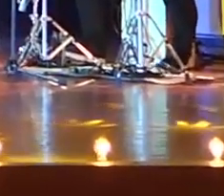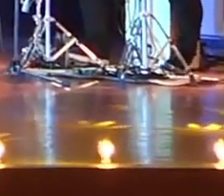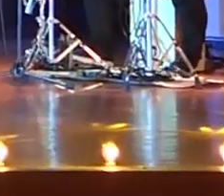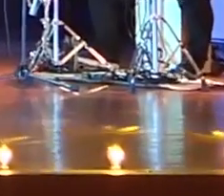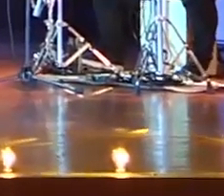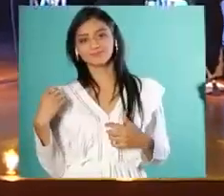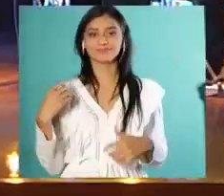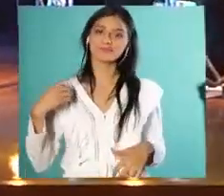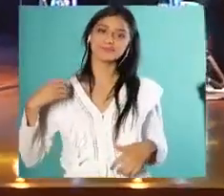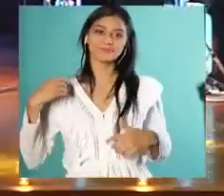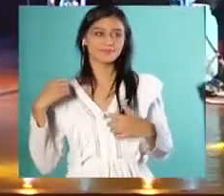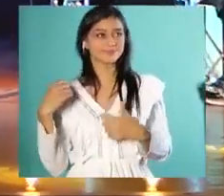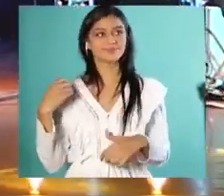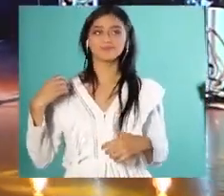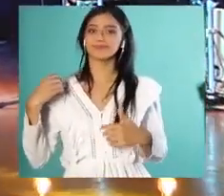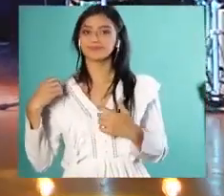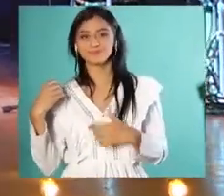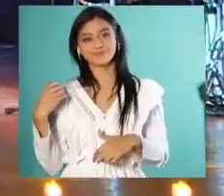¡Deme!